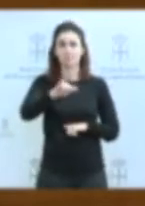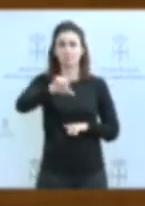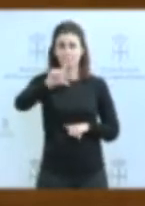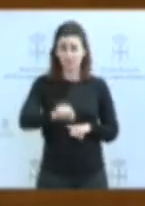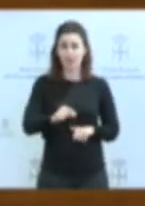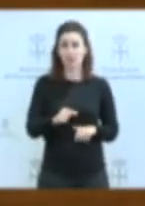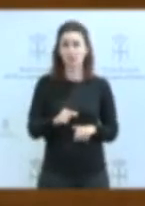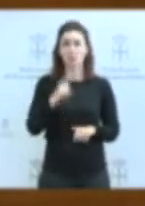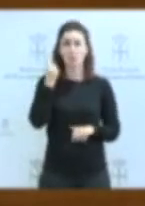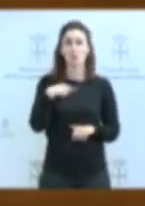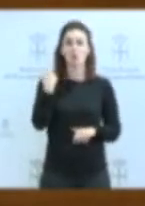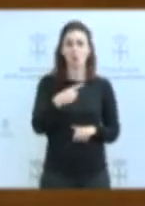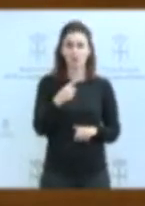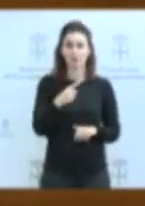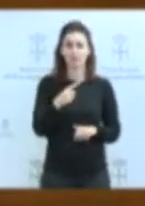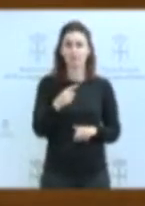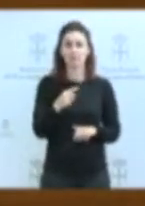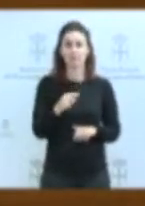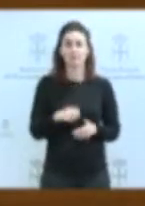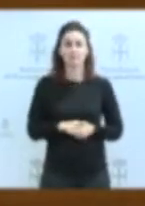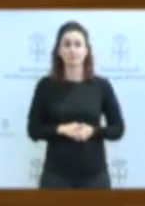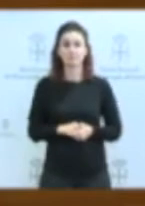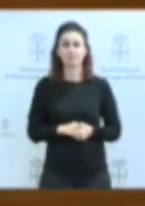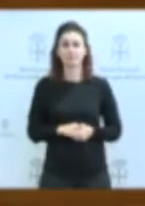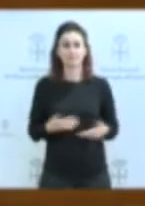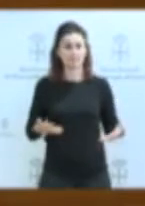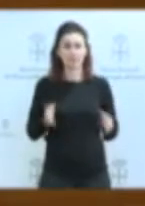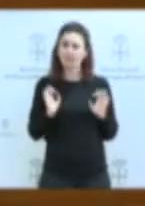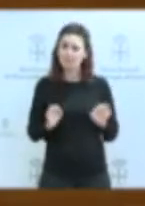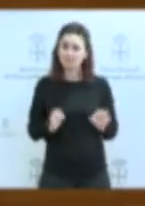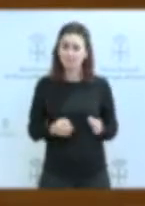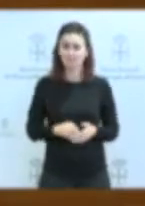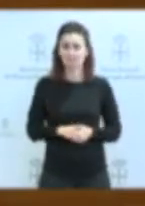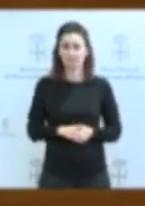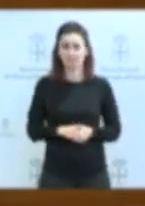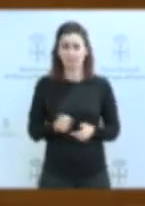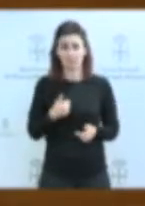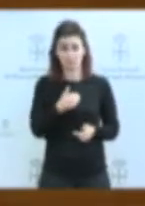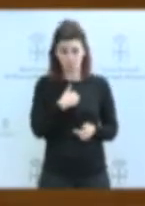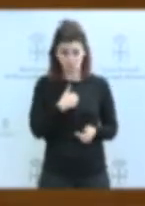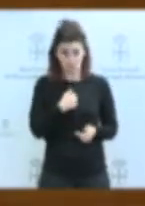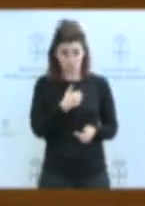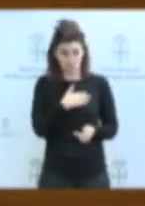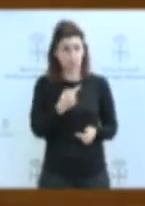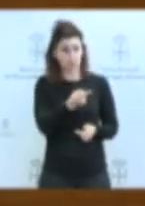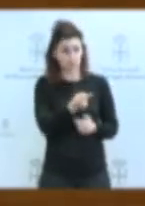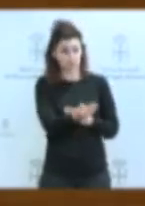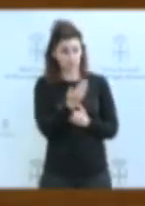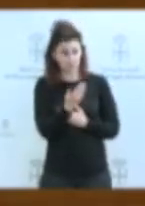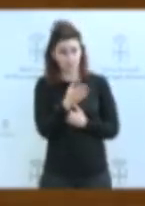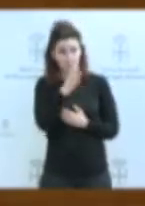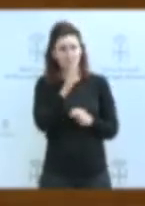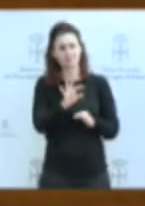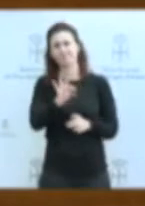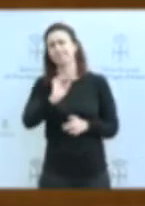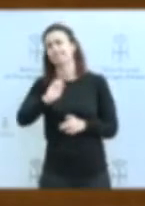Londres-Stansted. Este es un dato irrefutable. A mí me gustaría que usted mostrara hoy qué otros datos han hecho que ustedes opten por, en el caso de Londres, irnos